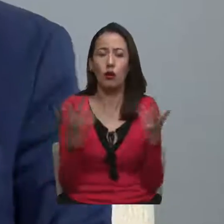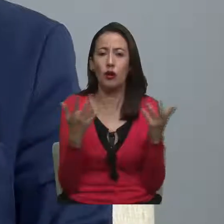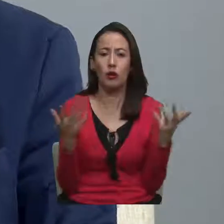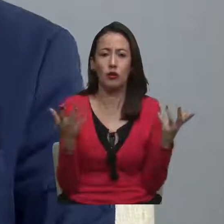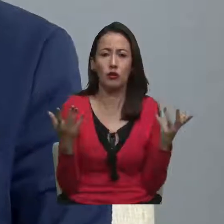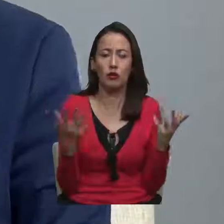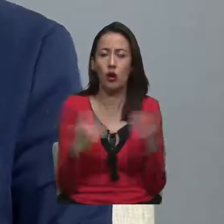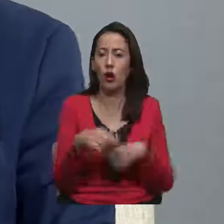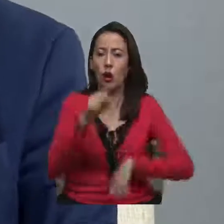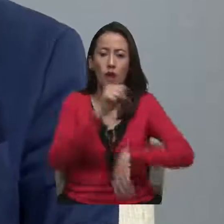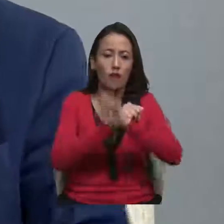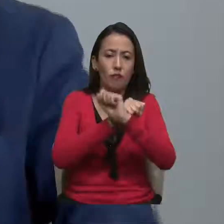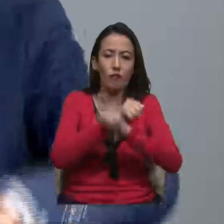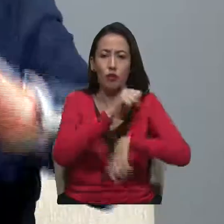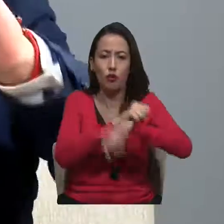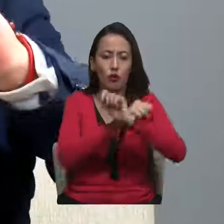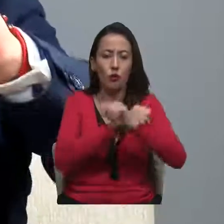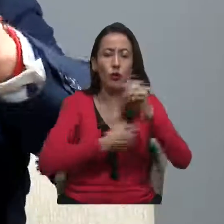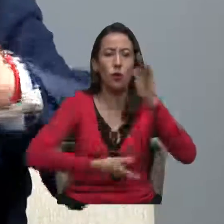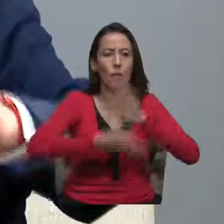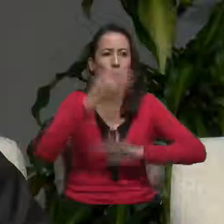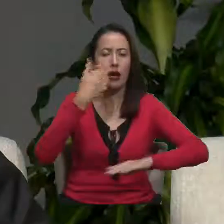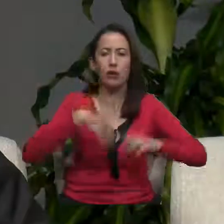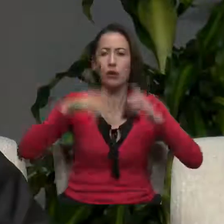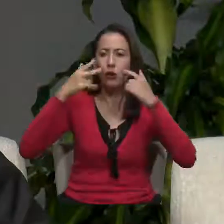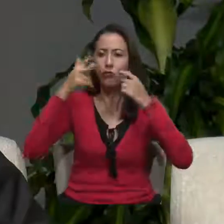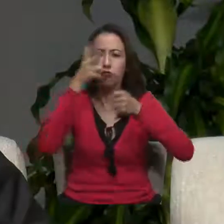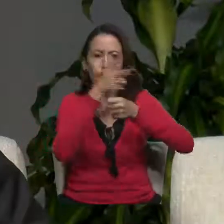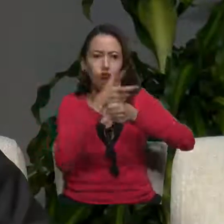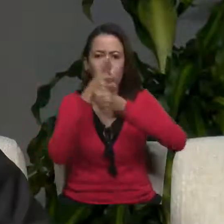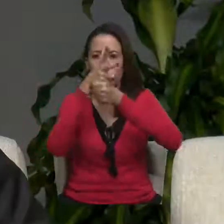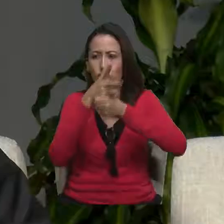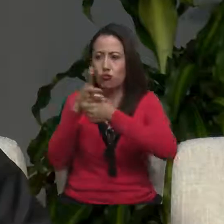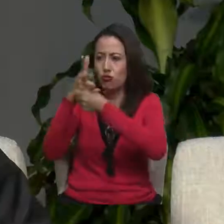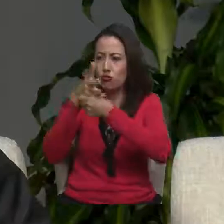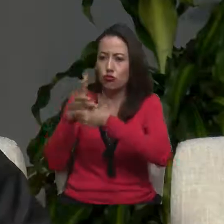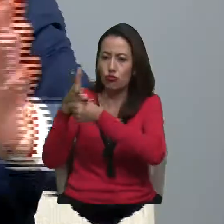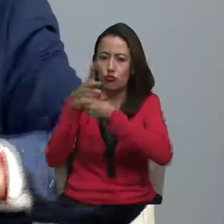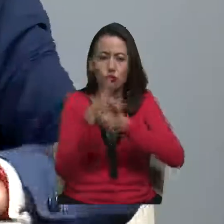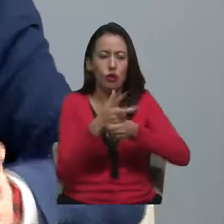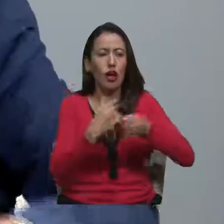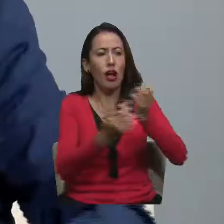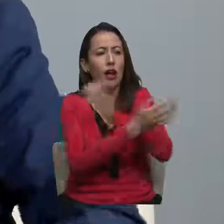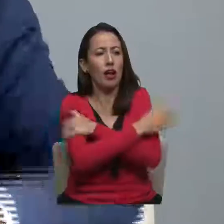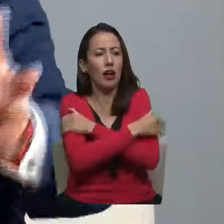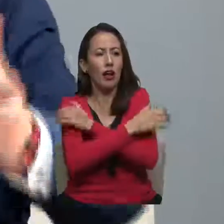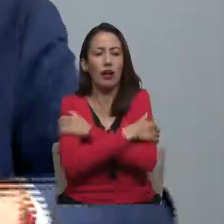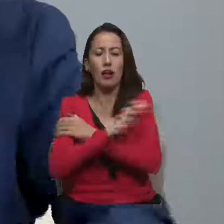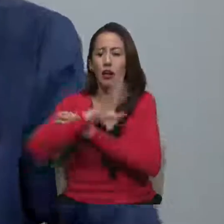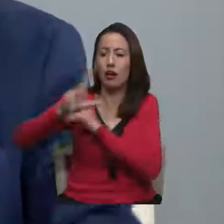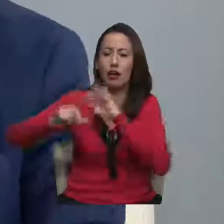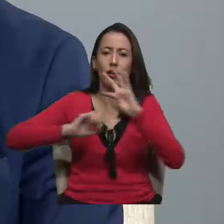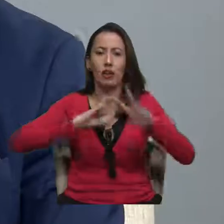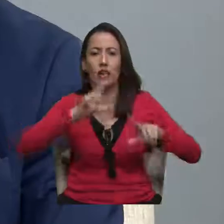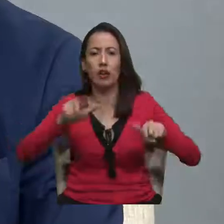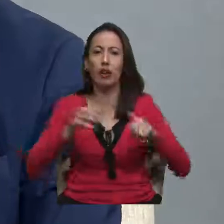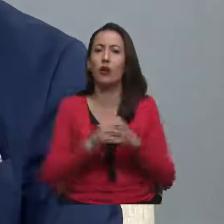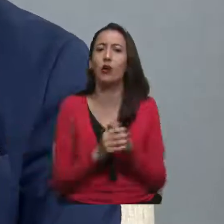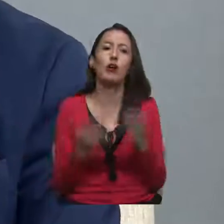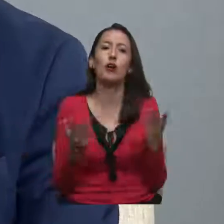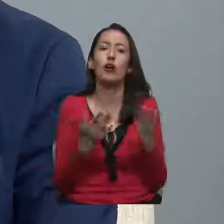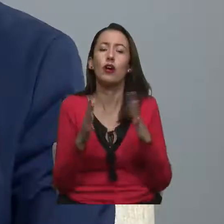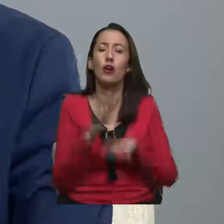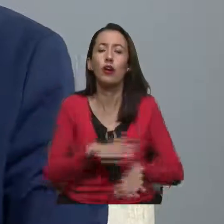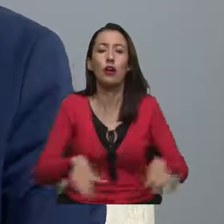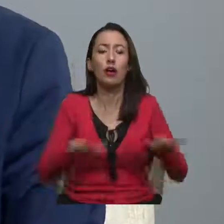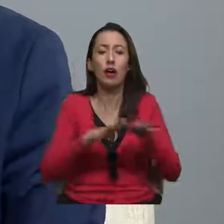de fútbol y ya sale con la cámara firmar los partidos del partido a saludar a festejar y le roban la cámara o sea